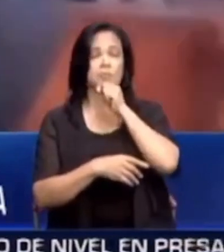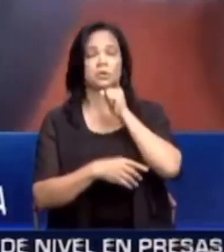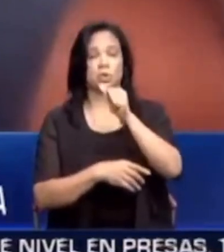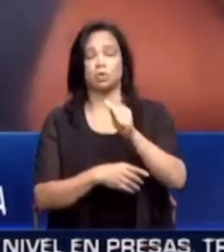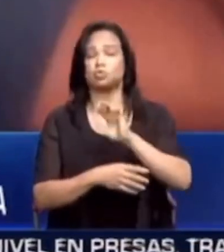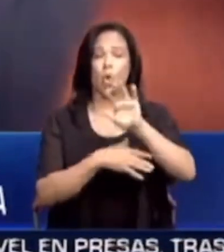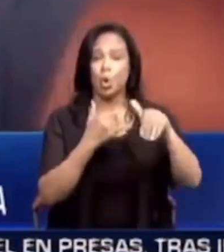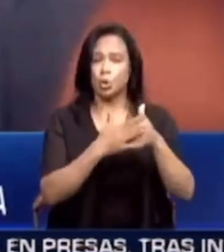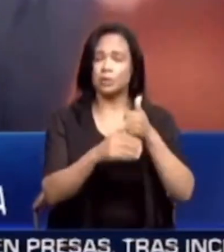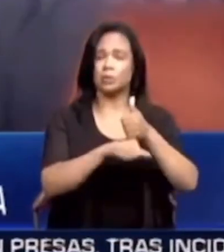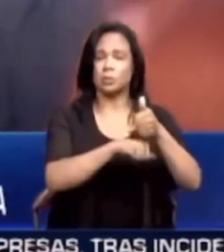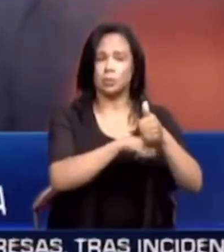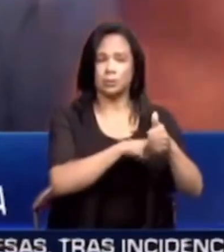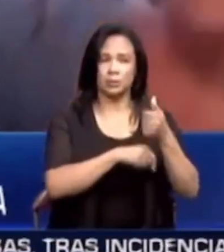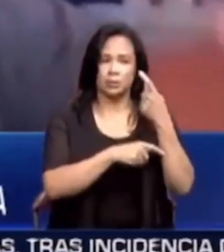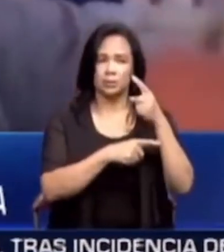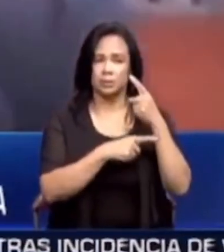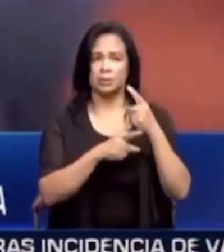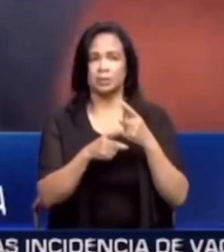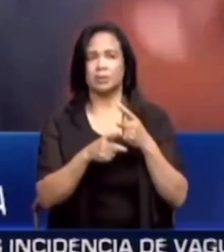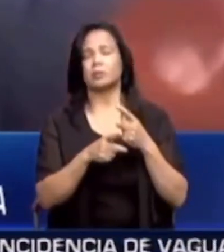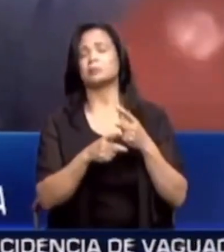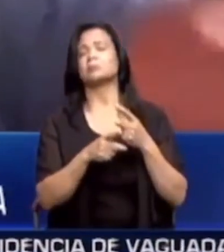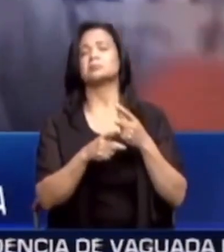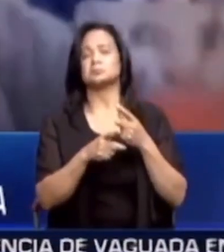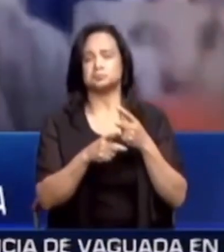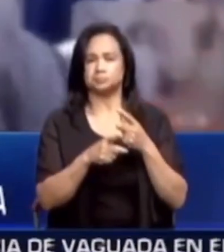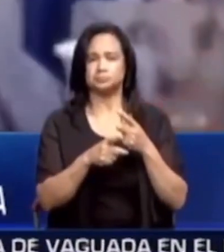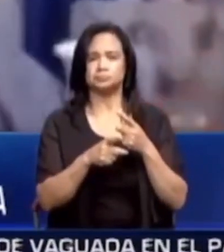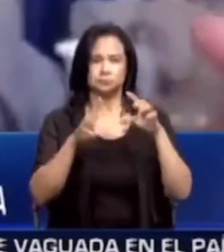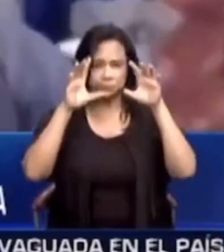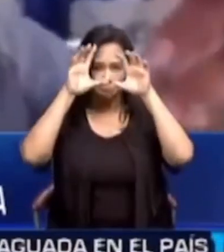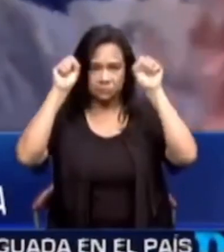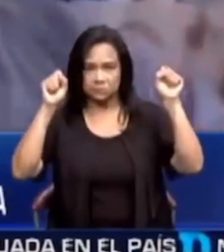hay que estar metido ahí presidente